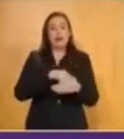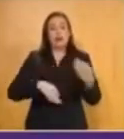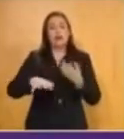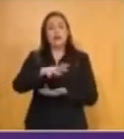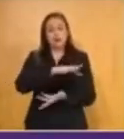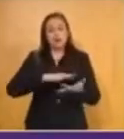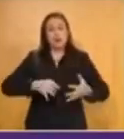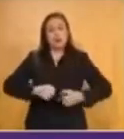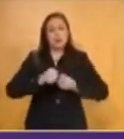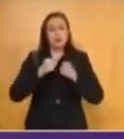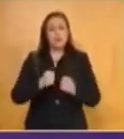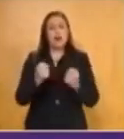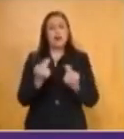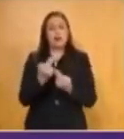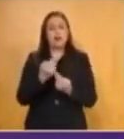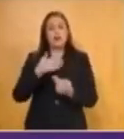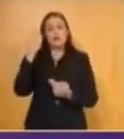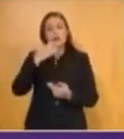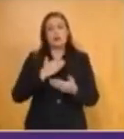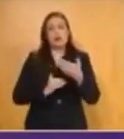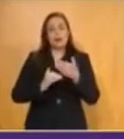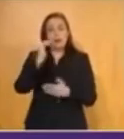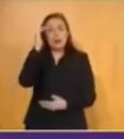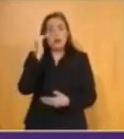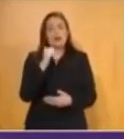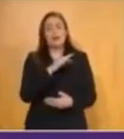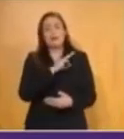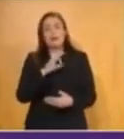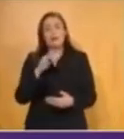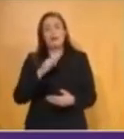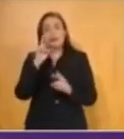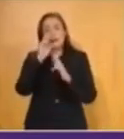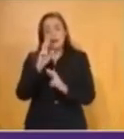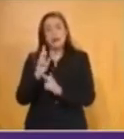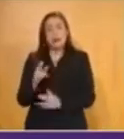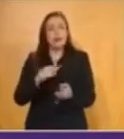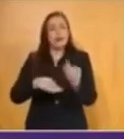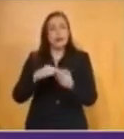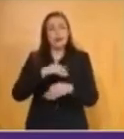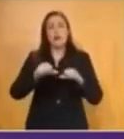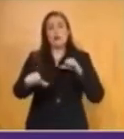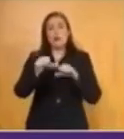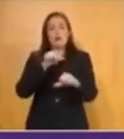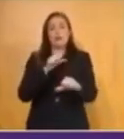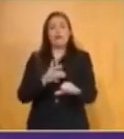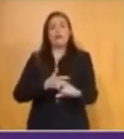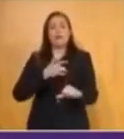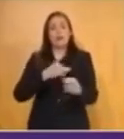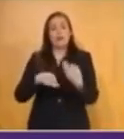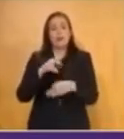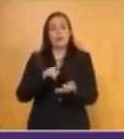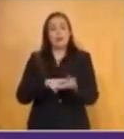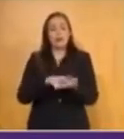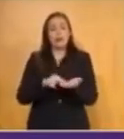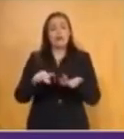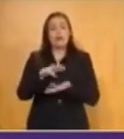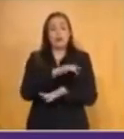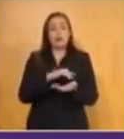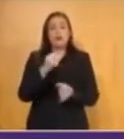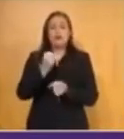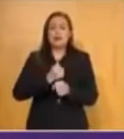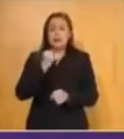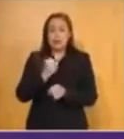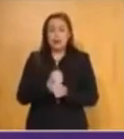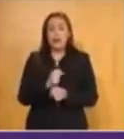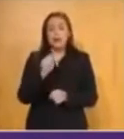esta situación, pero necesitamos de mucho respeto, mucha empatía y de todos los valores sociales, hay que ponerlos en práctica. Y hablando precisamente también